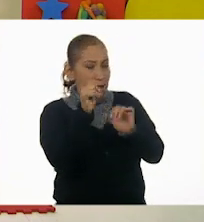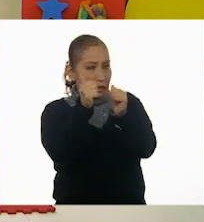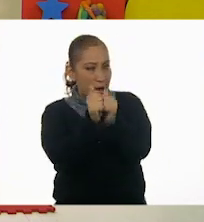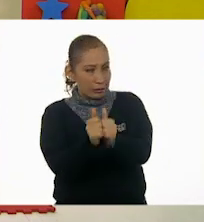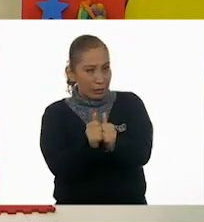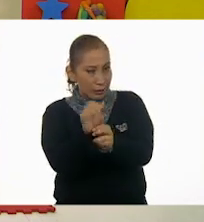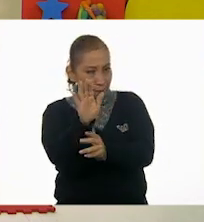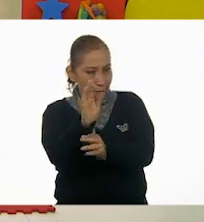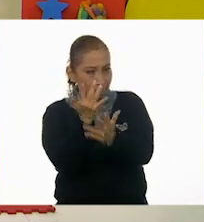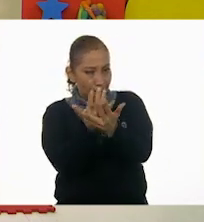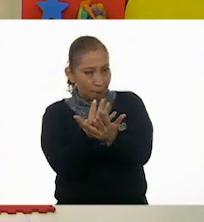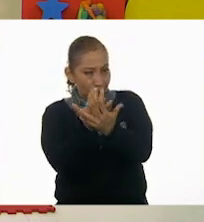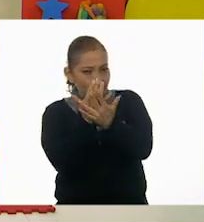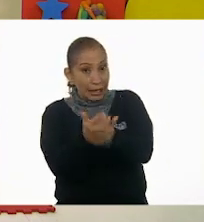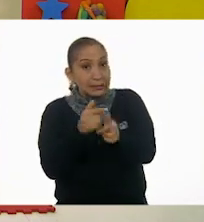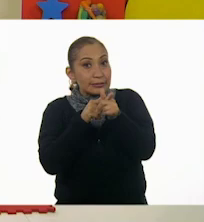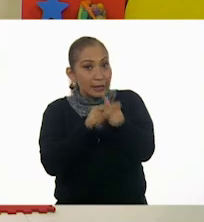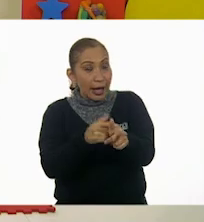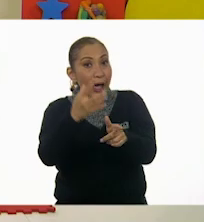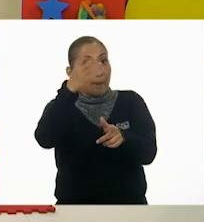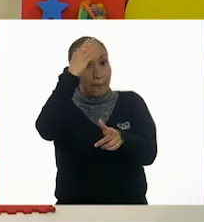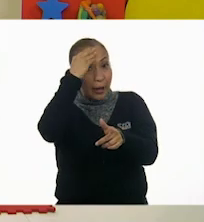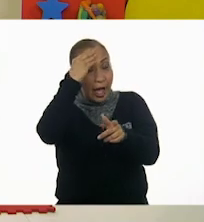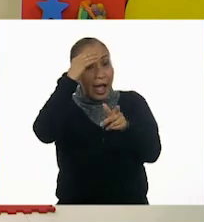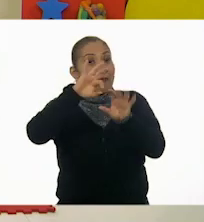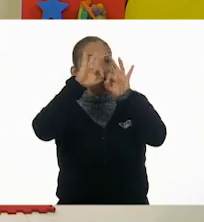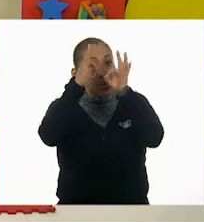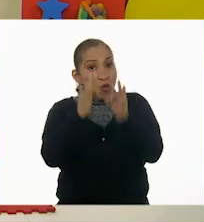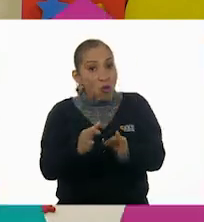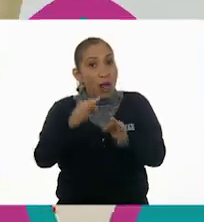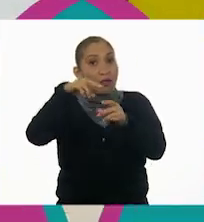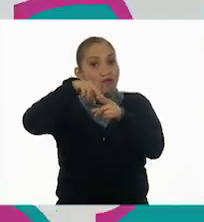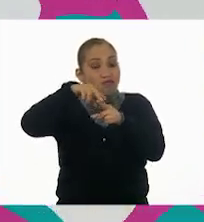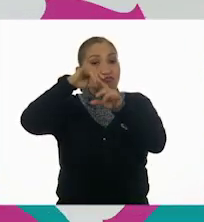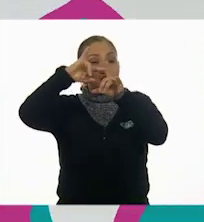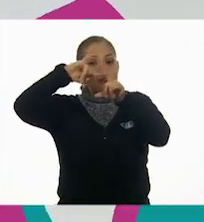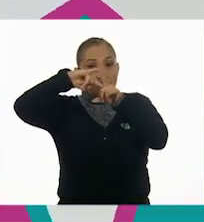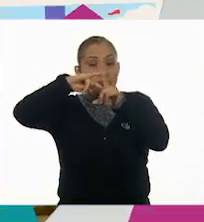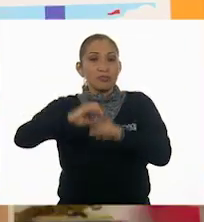muevan de sus lugares porque vamos a seguir aprendiendo con figuras geométricas.